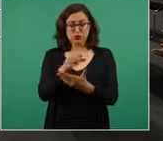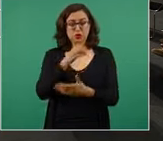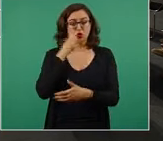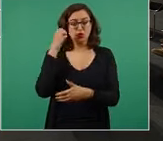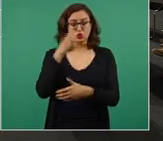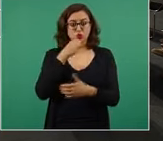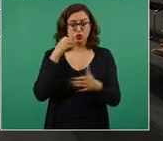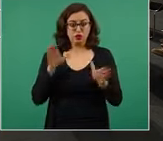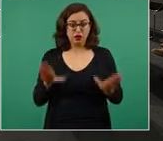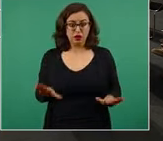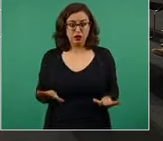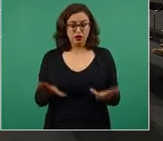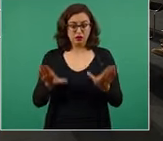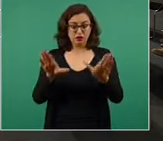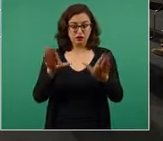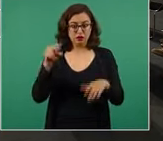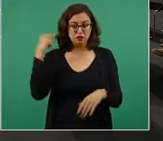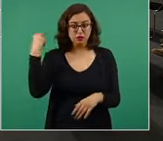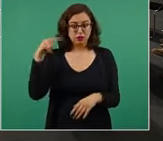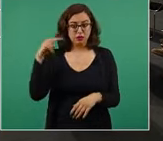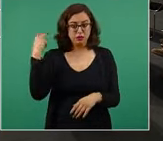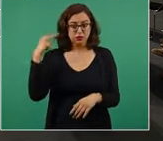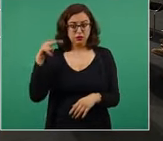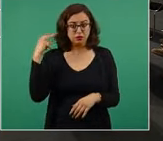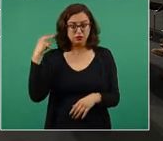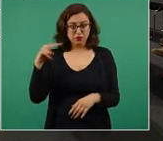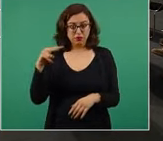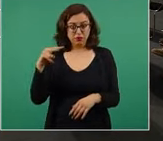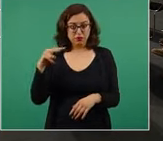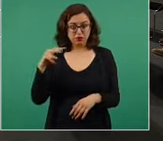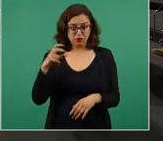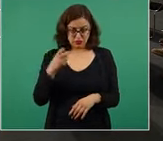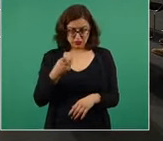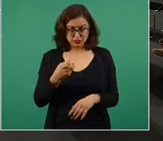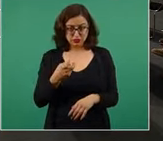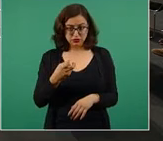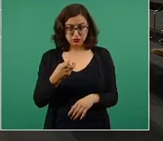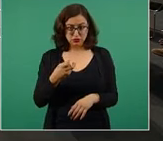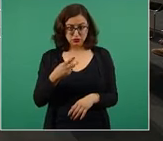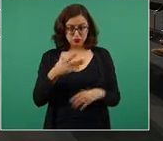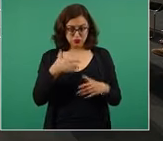de Veracruz para el primero de junio. Tengo entendido que así es.